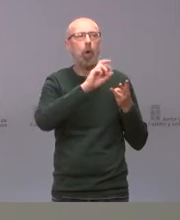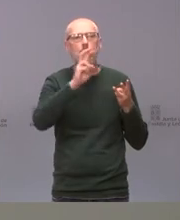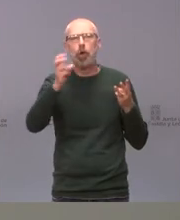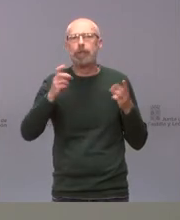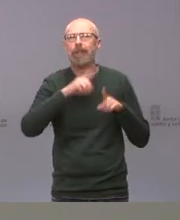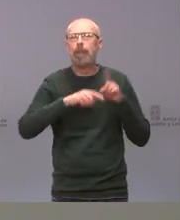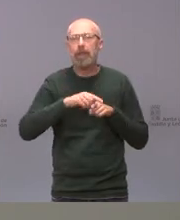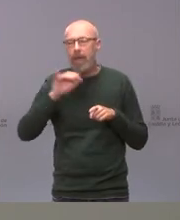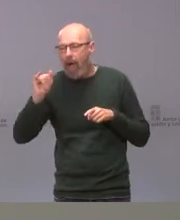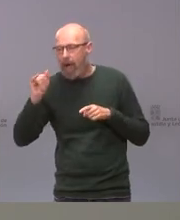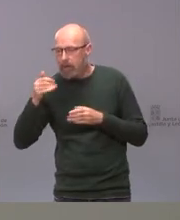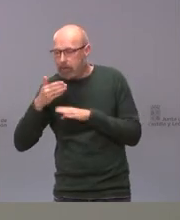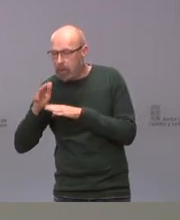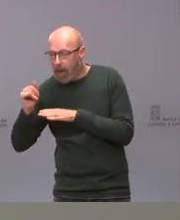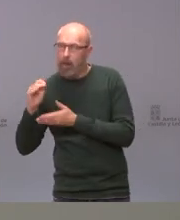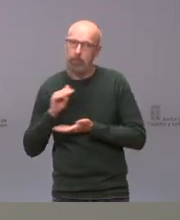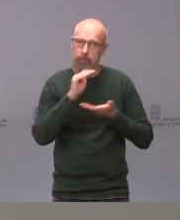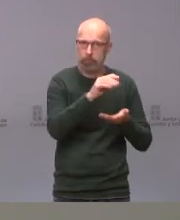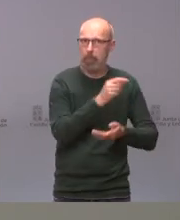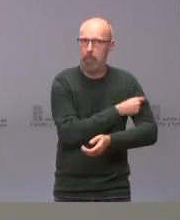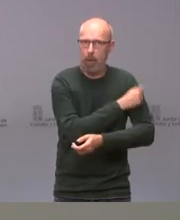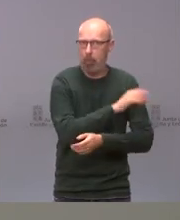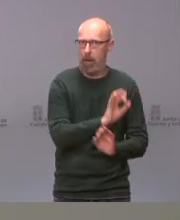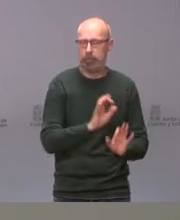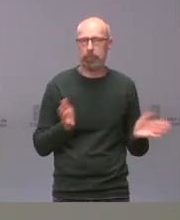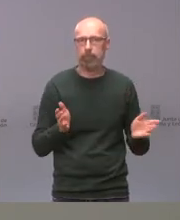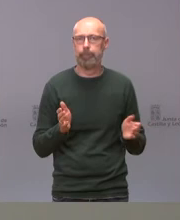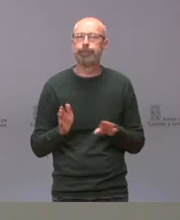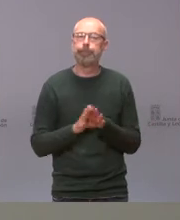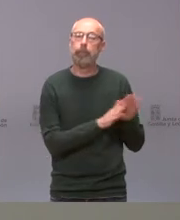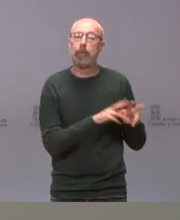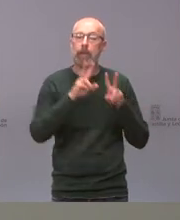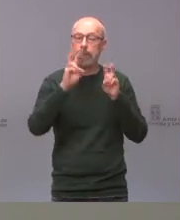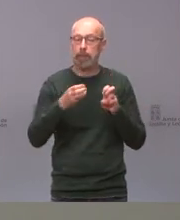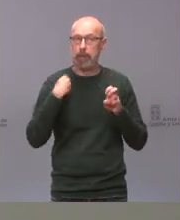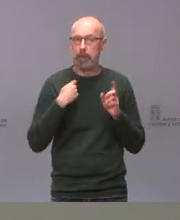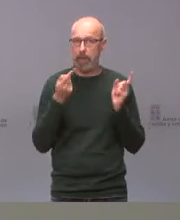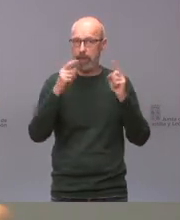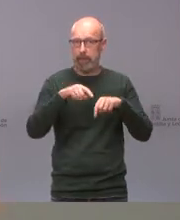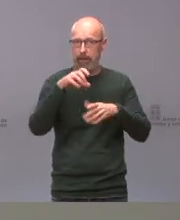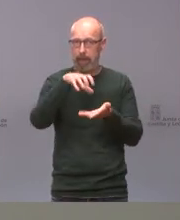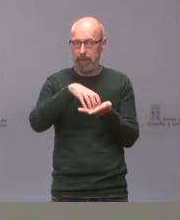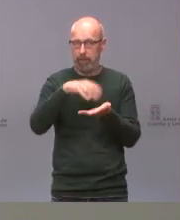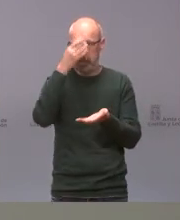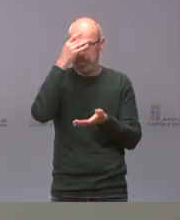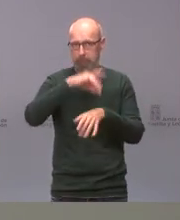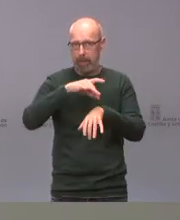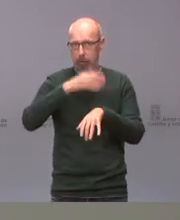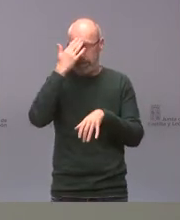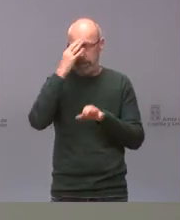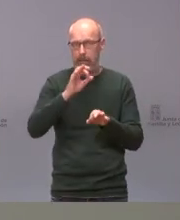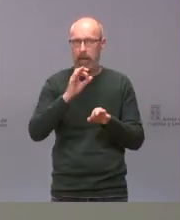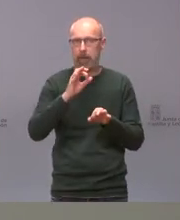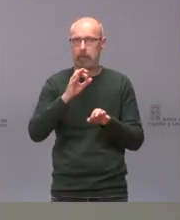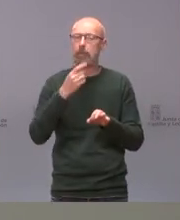para esos grupos de edad. En cuanto a la primera, sobre los consultorios locales y la... Bueno, primero tengo que decir que existe la cita